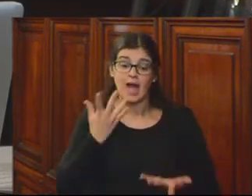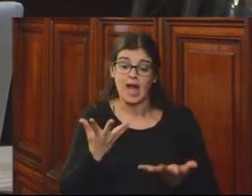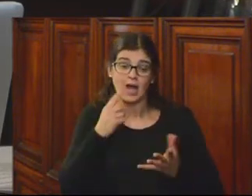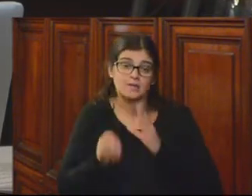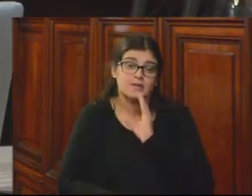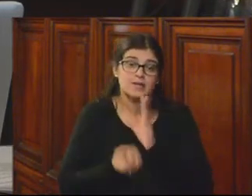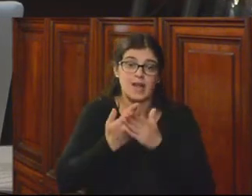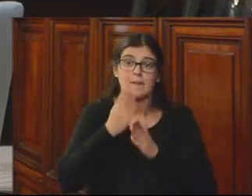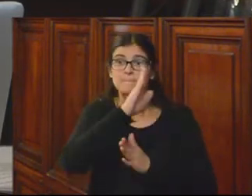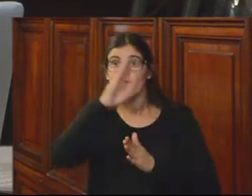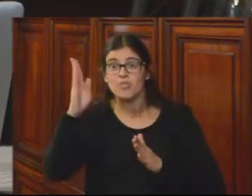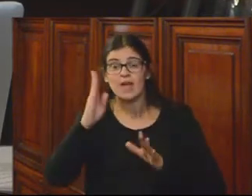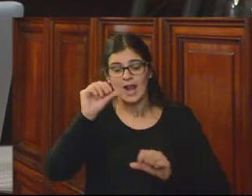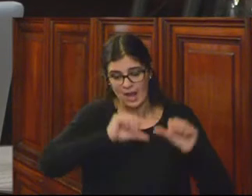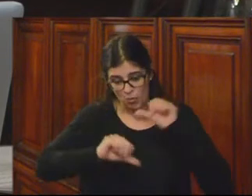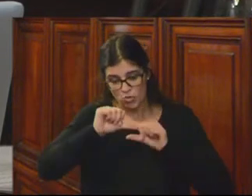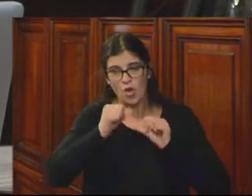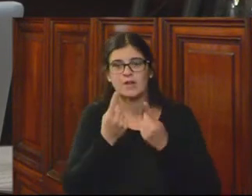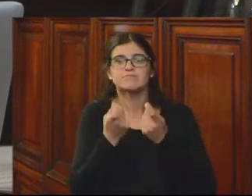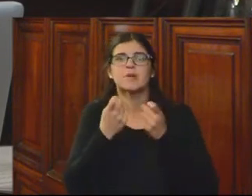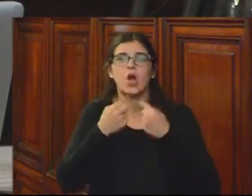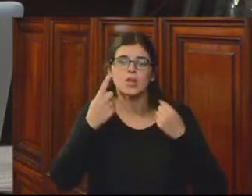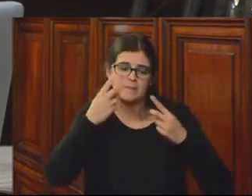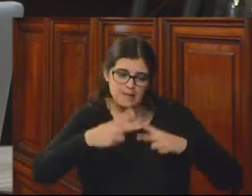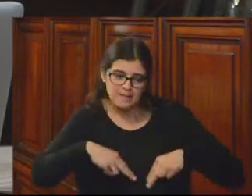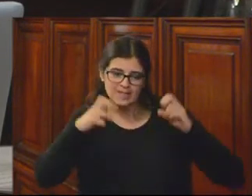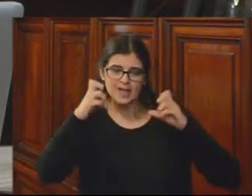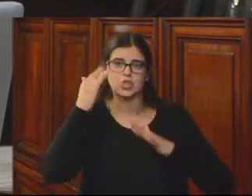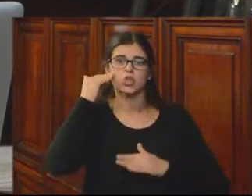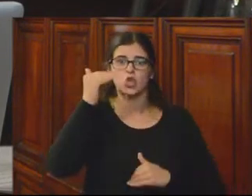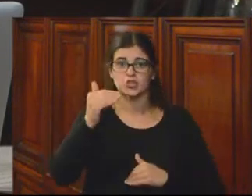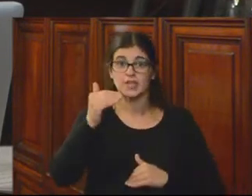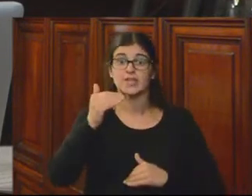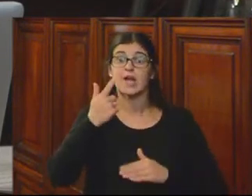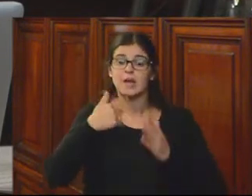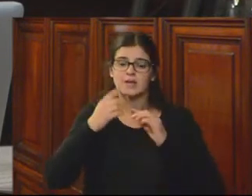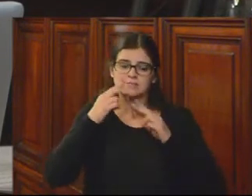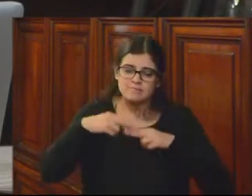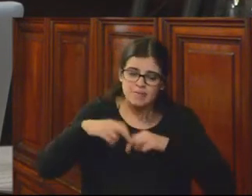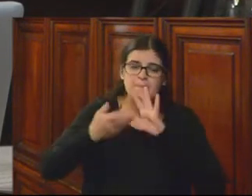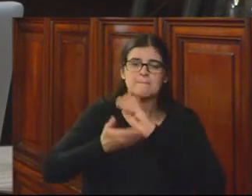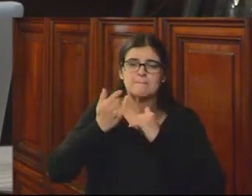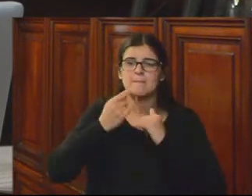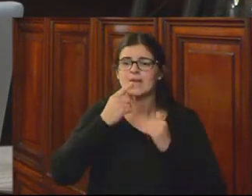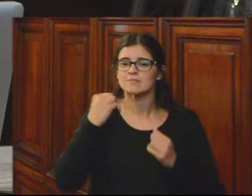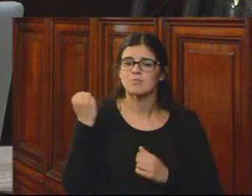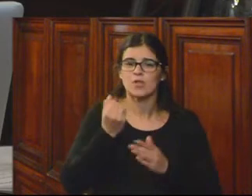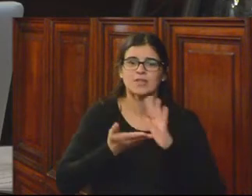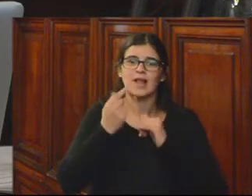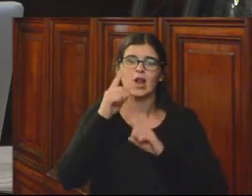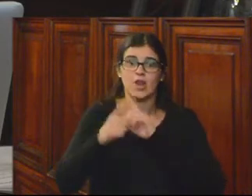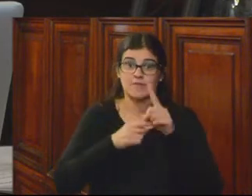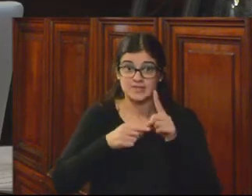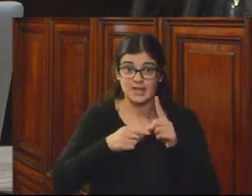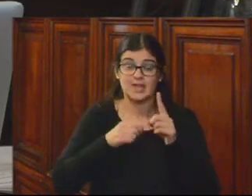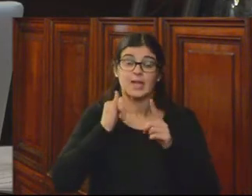bibliotecas, laboratorios y equipos necesarios para la investigación y la docencia, socavándose las funciones y fines esenciales de la universidad y